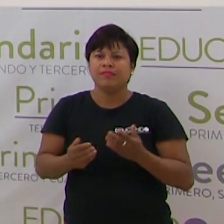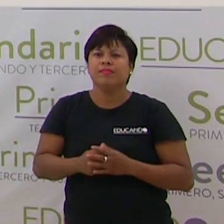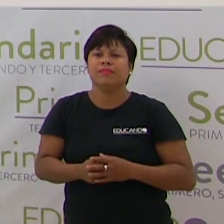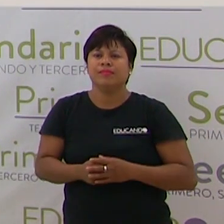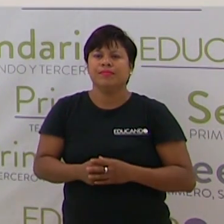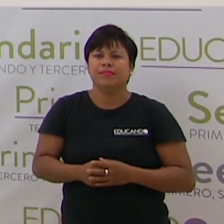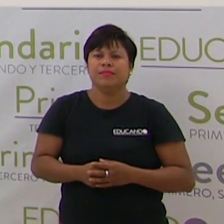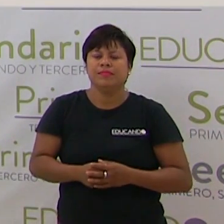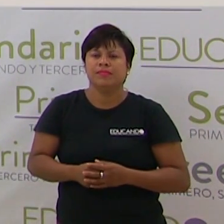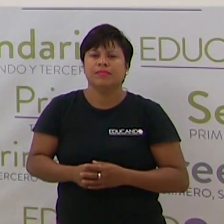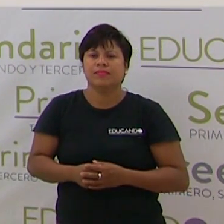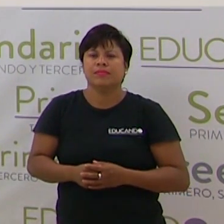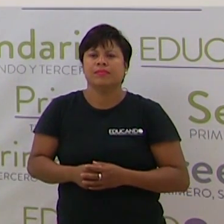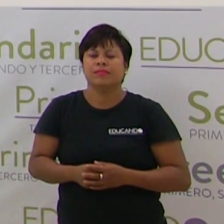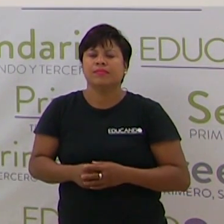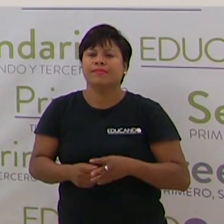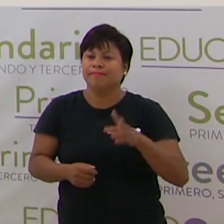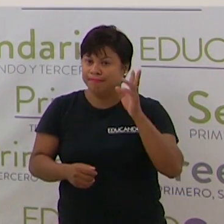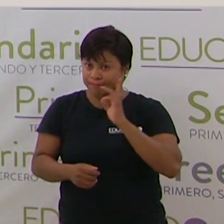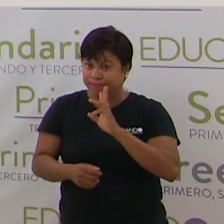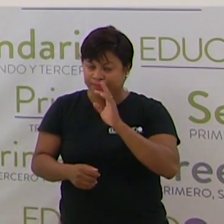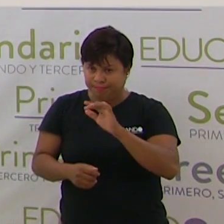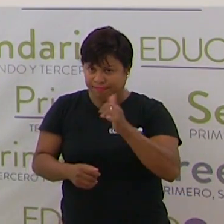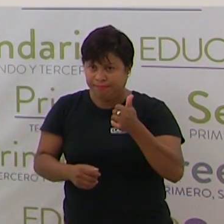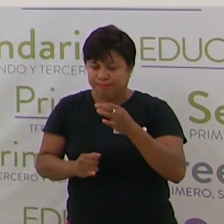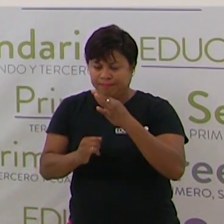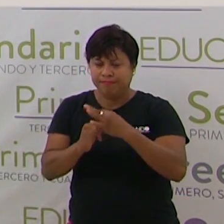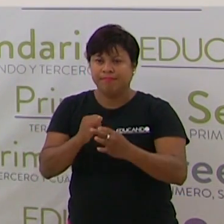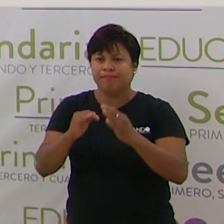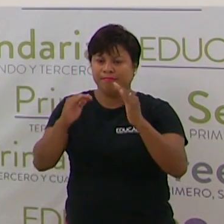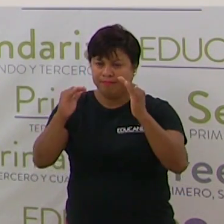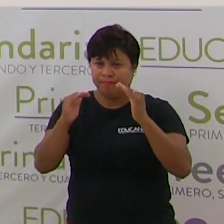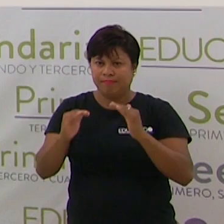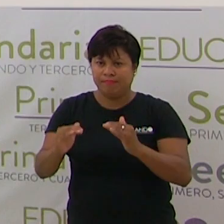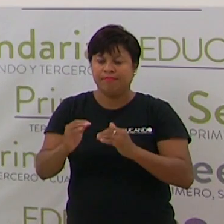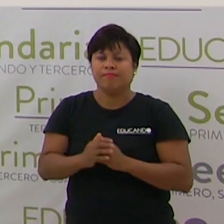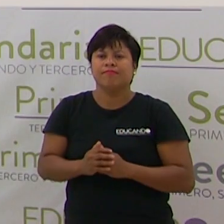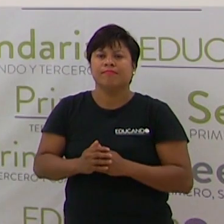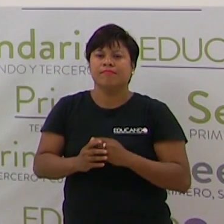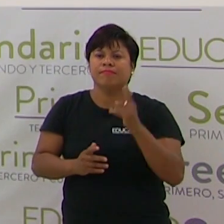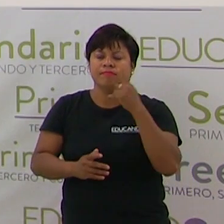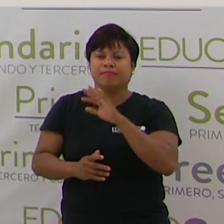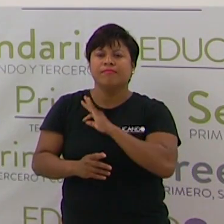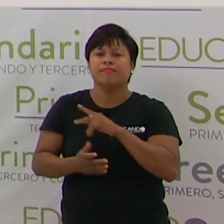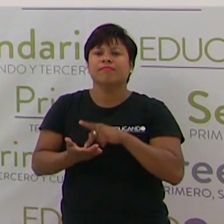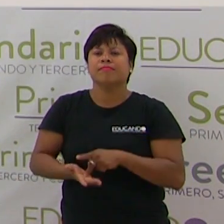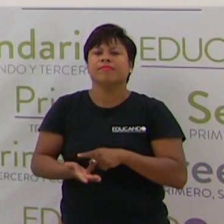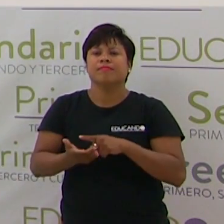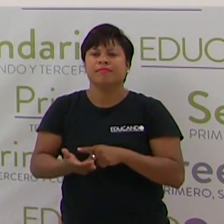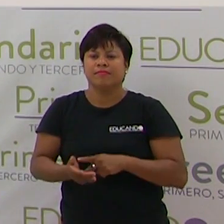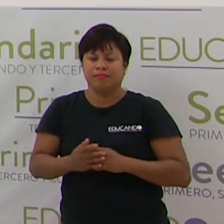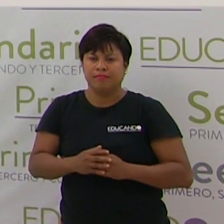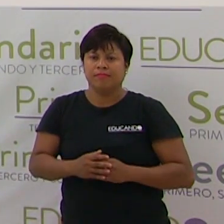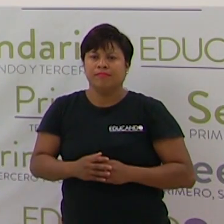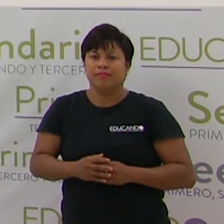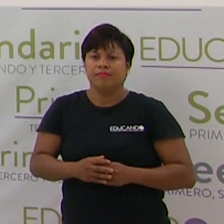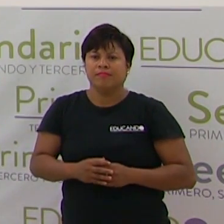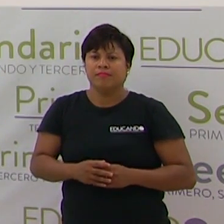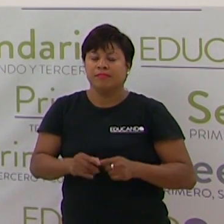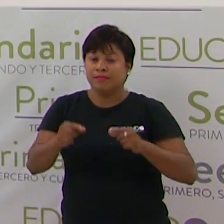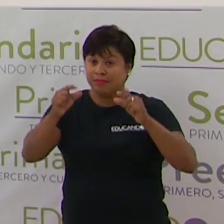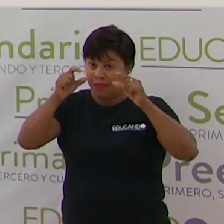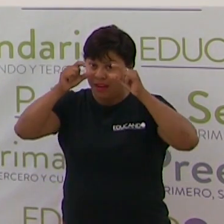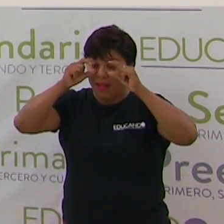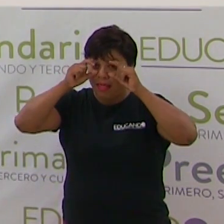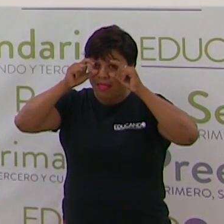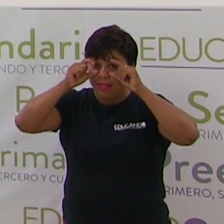Bien, vamos a ver el último par de objetos que tenemos para pesar. Unos lentes, ¿sí?